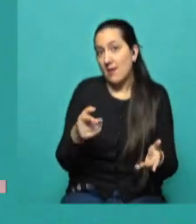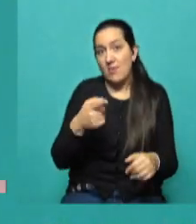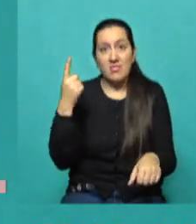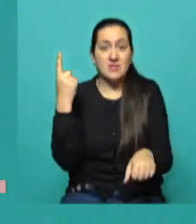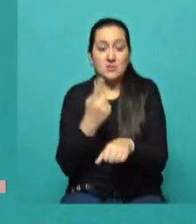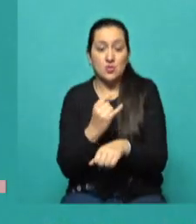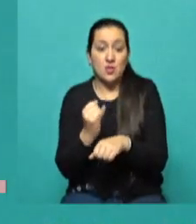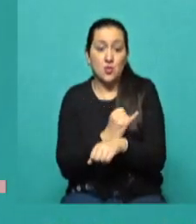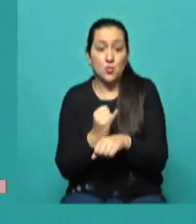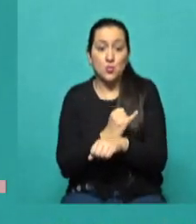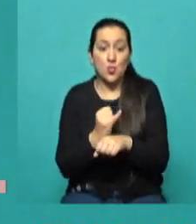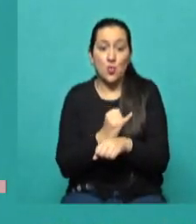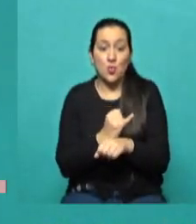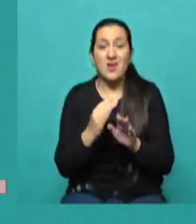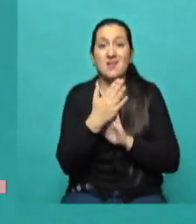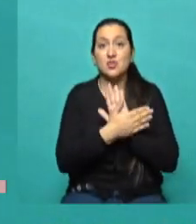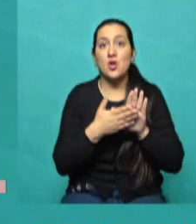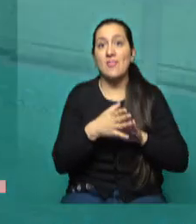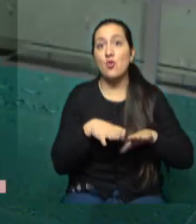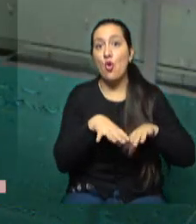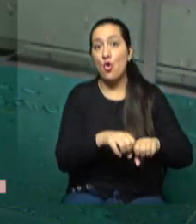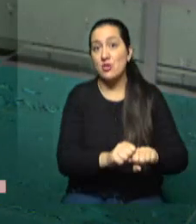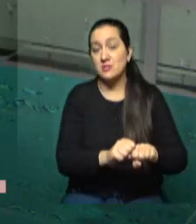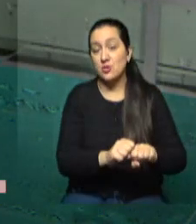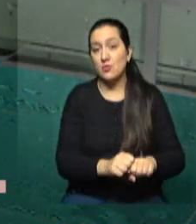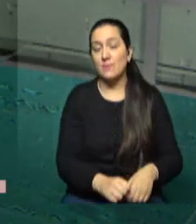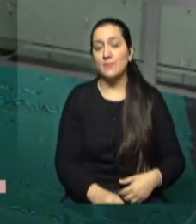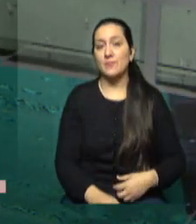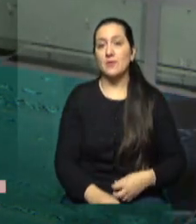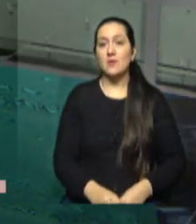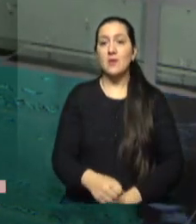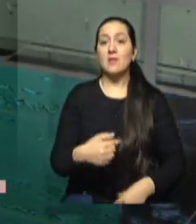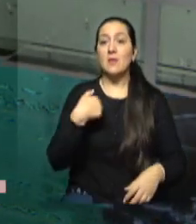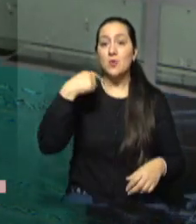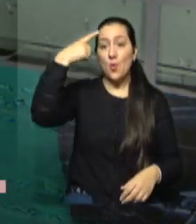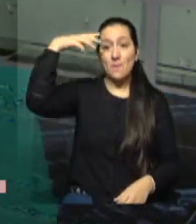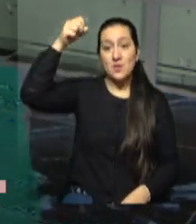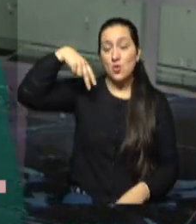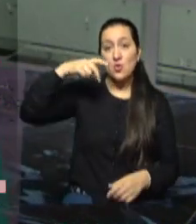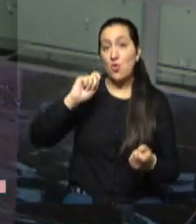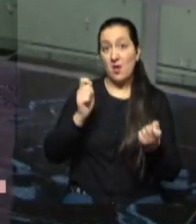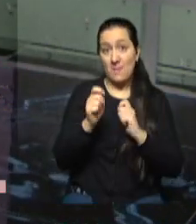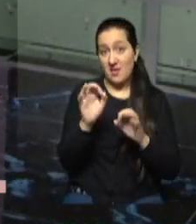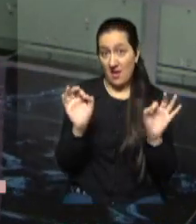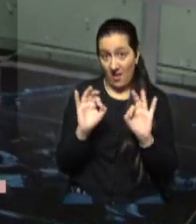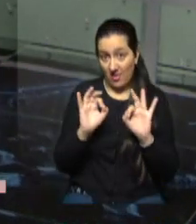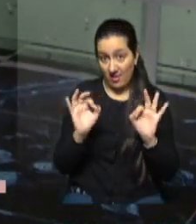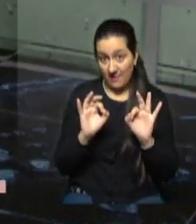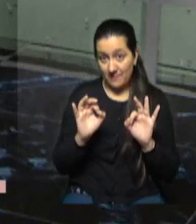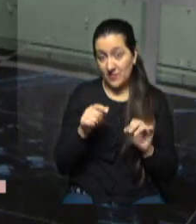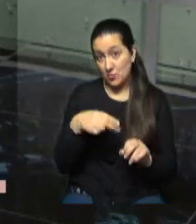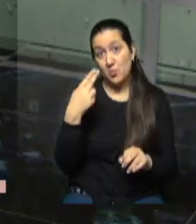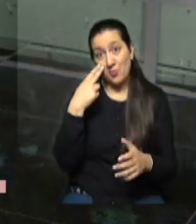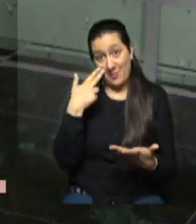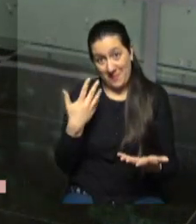del instituto de colonización en realidad desde mi perspectiva no cambia absolutamente nada ese es el problema